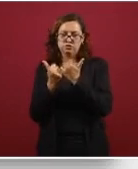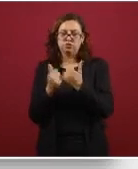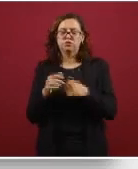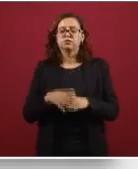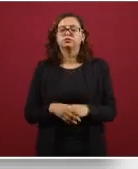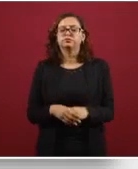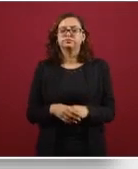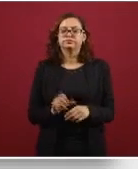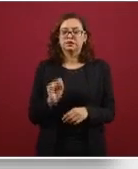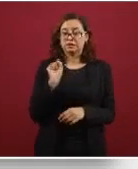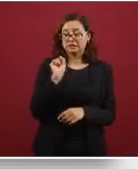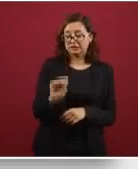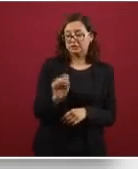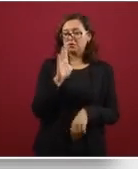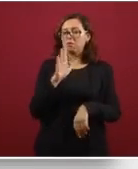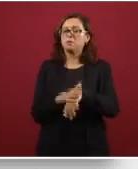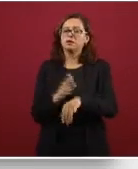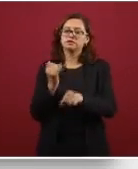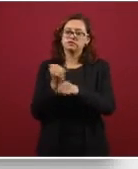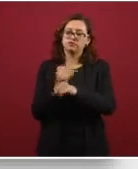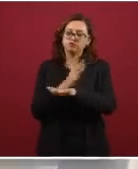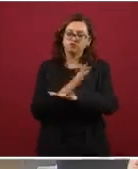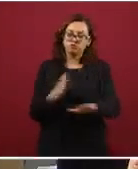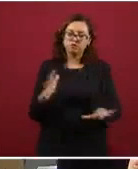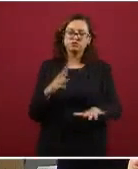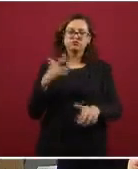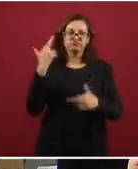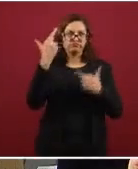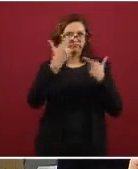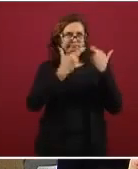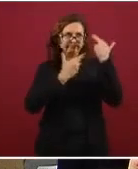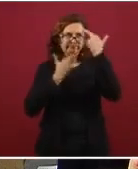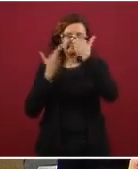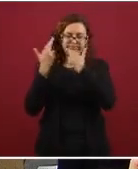sábado se va a dar un informe en recorrido de todo esto.